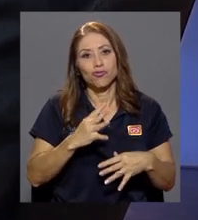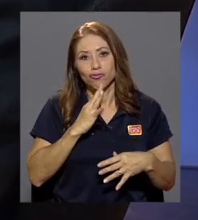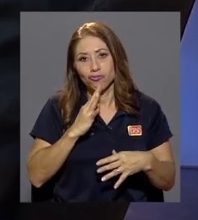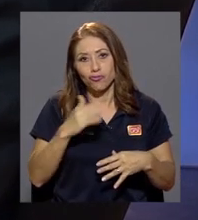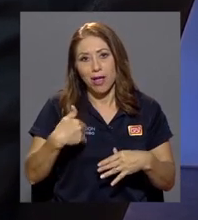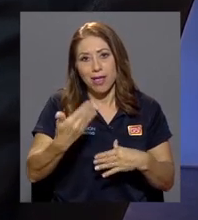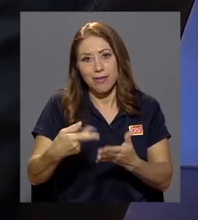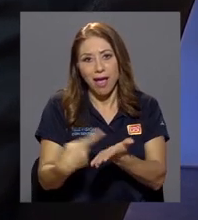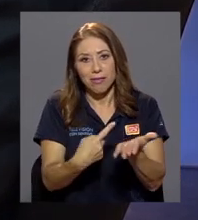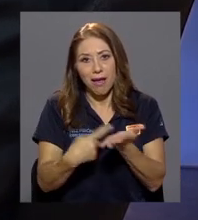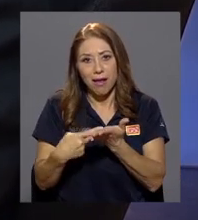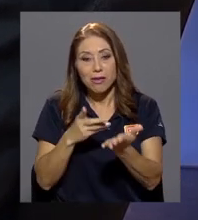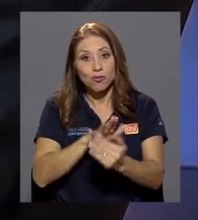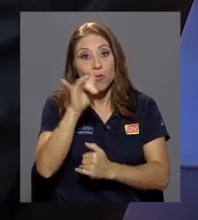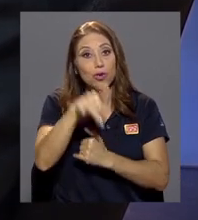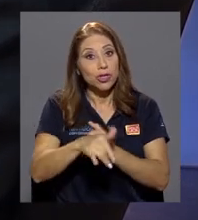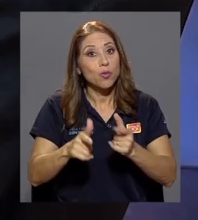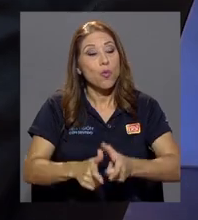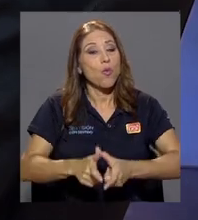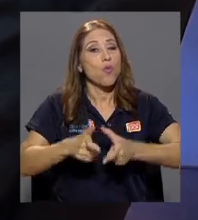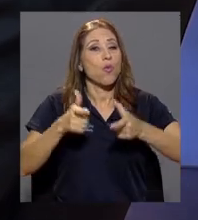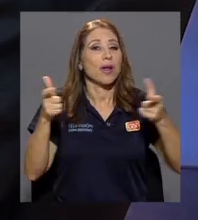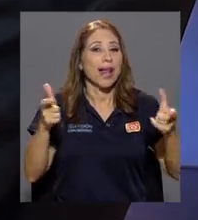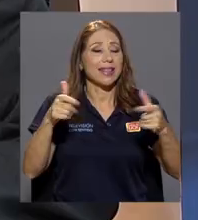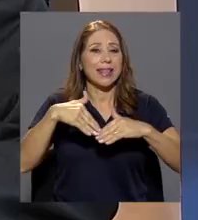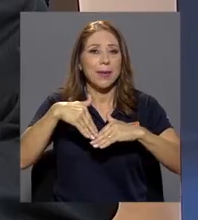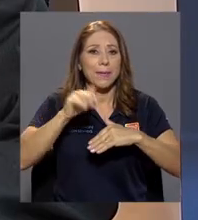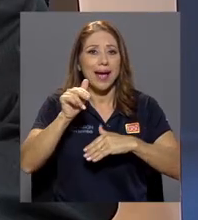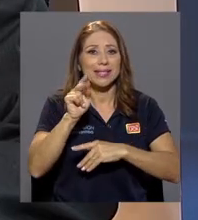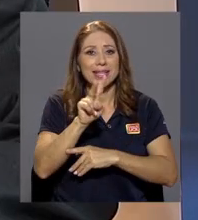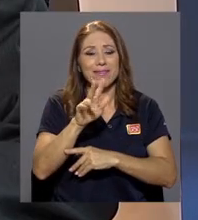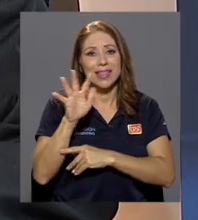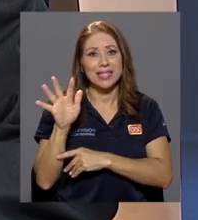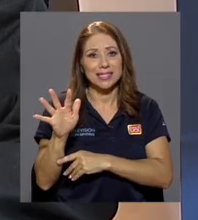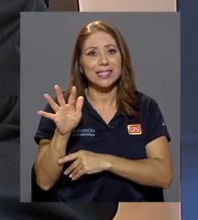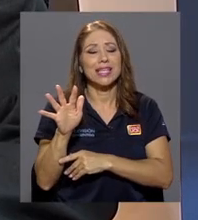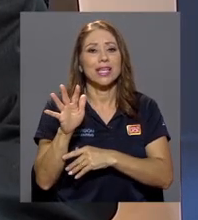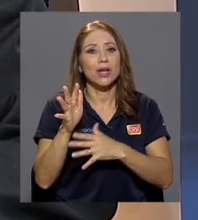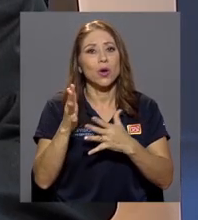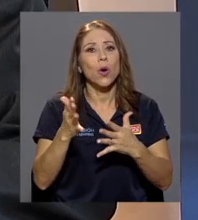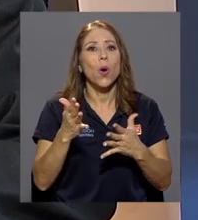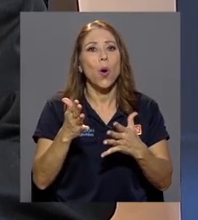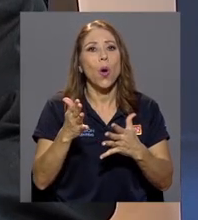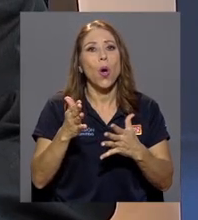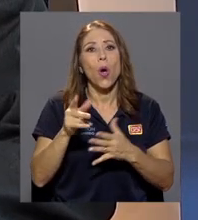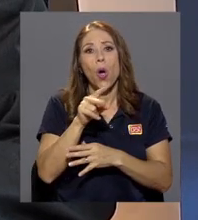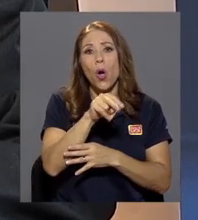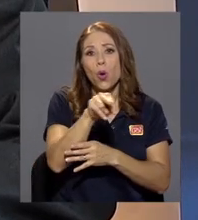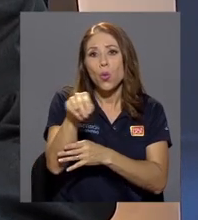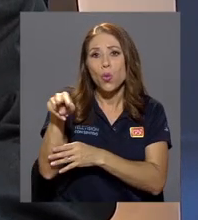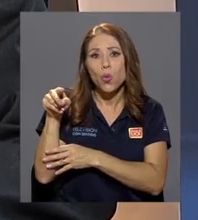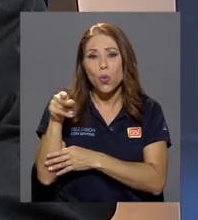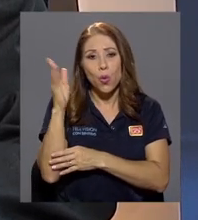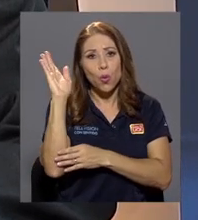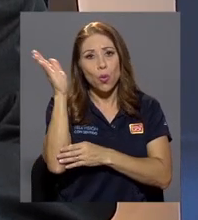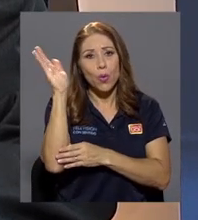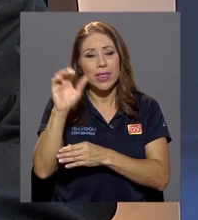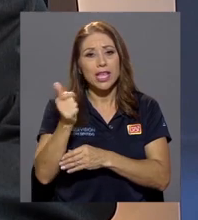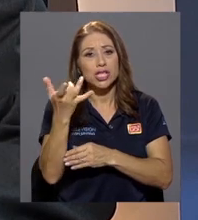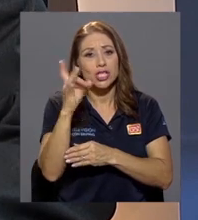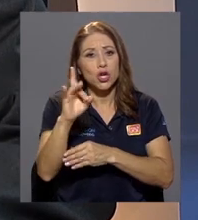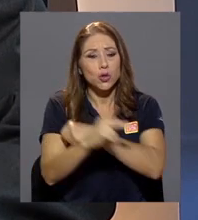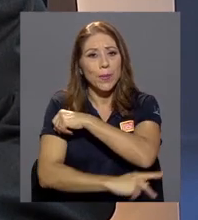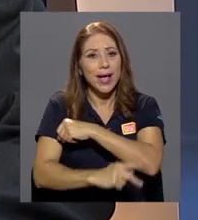ocasión de tratar es un proyecto muy grande con más de 25 partners de 18 países